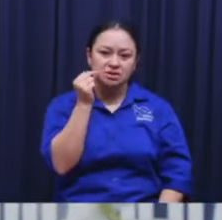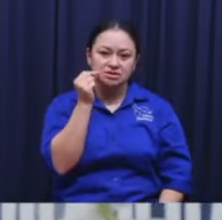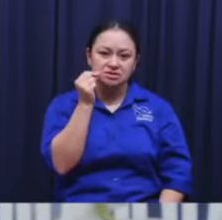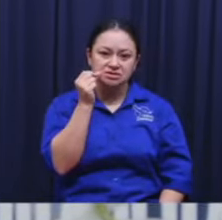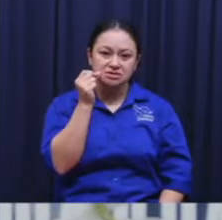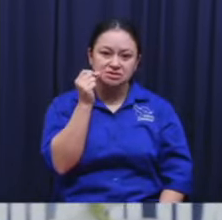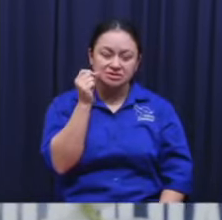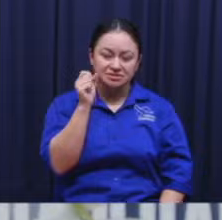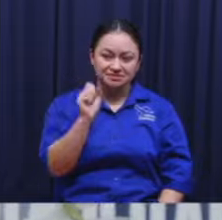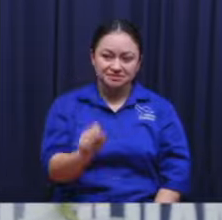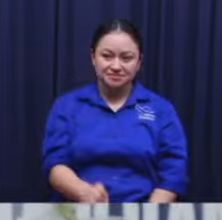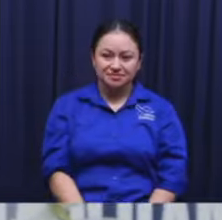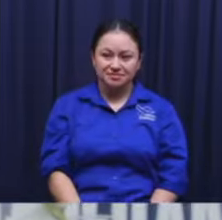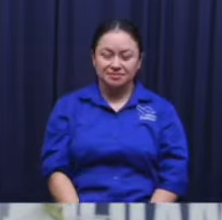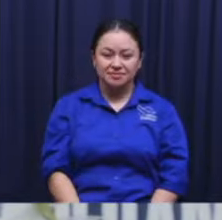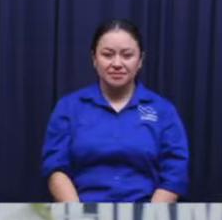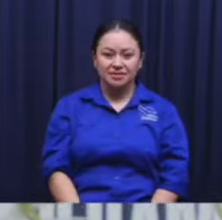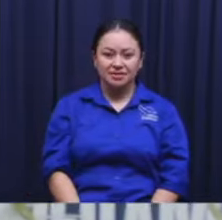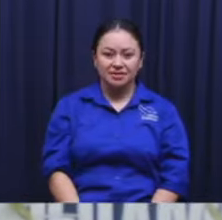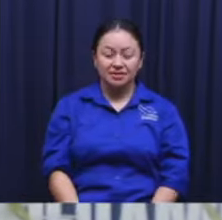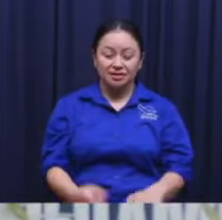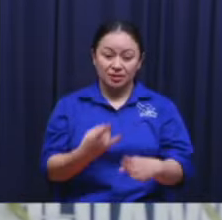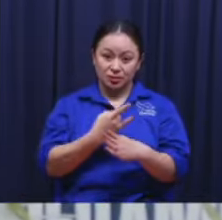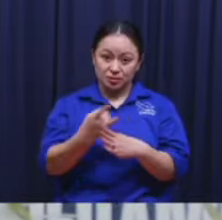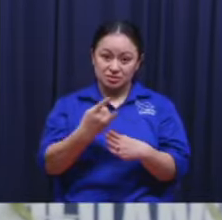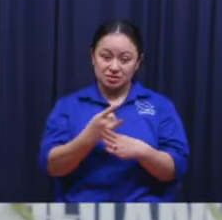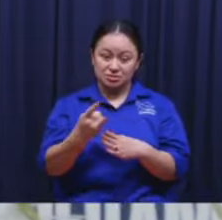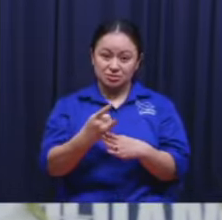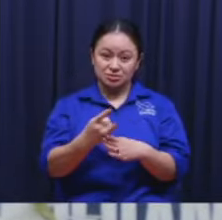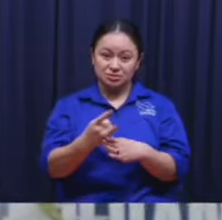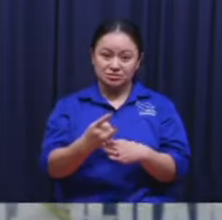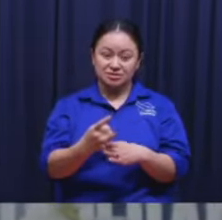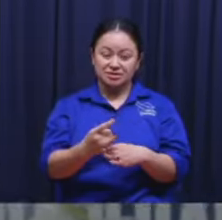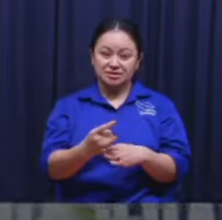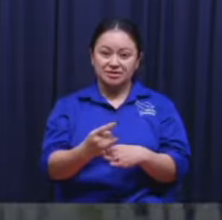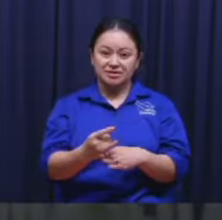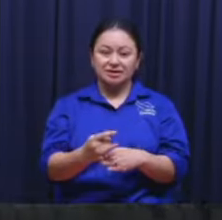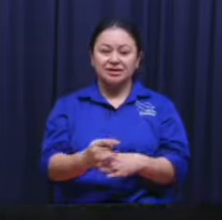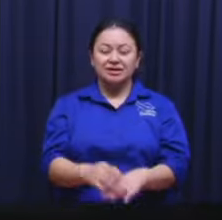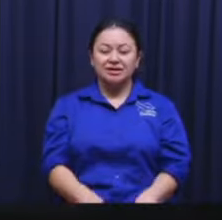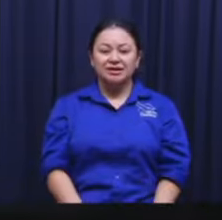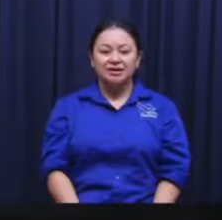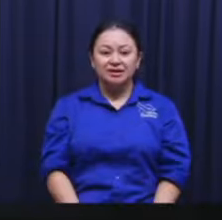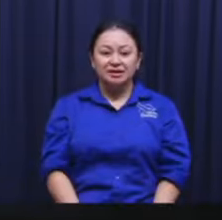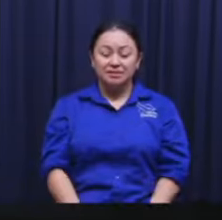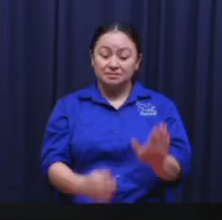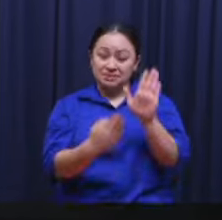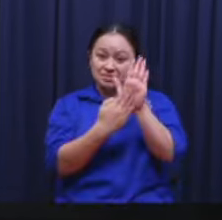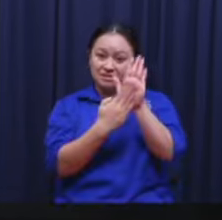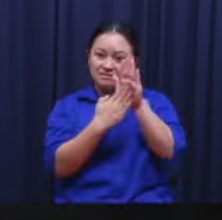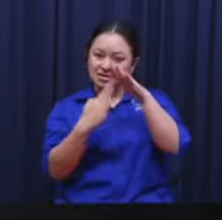¿Sí o no? Usemos el mismo principio. ¿Cómo puedes tú decir